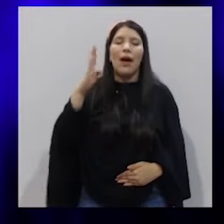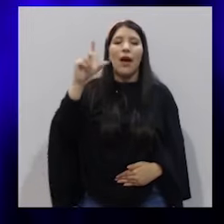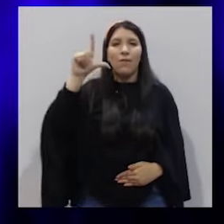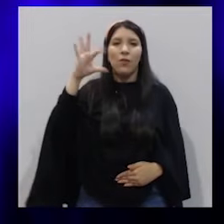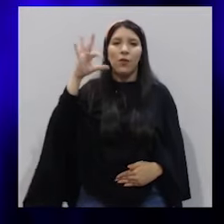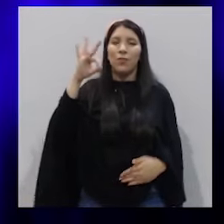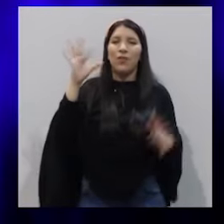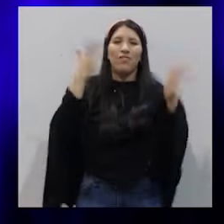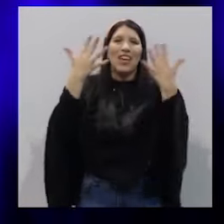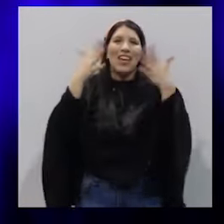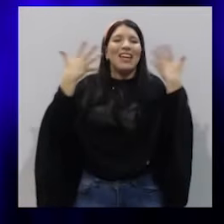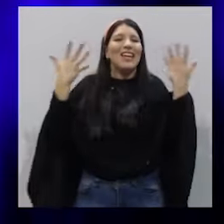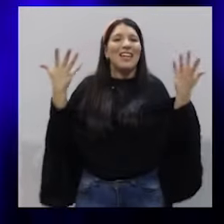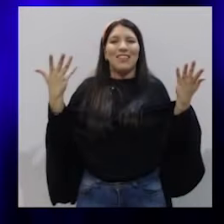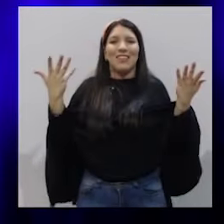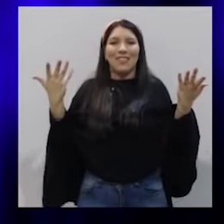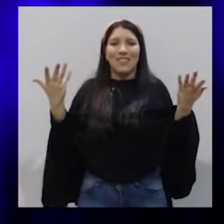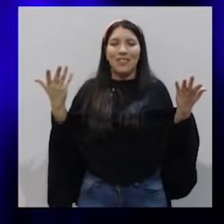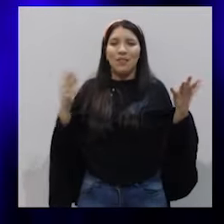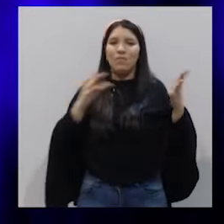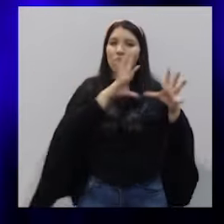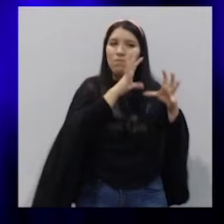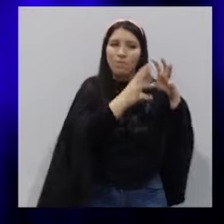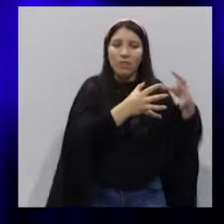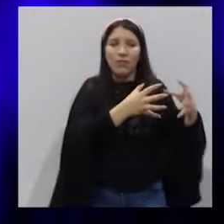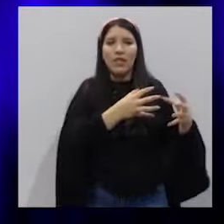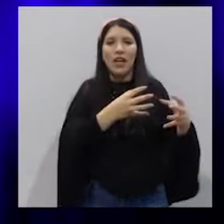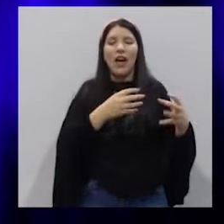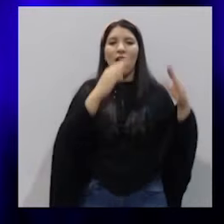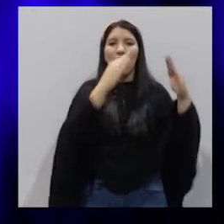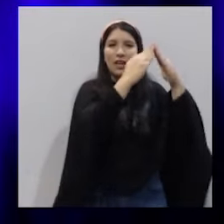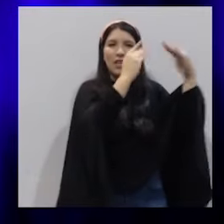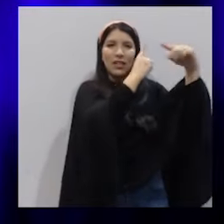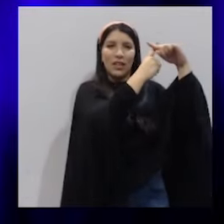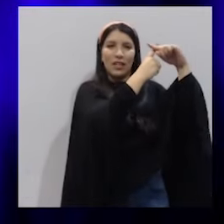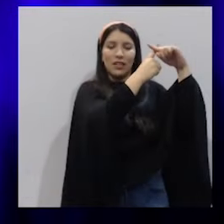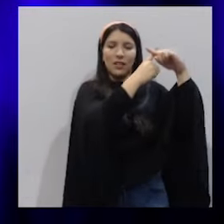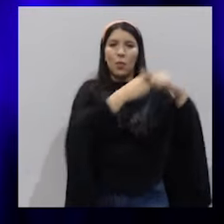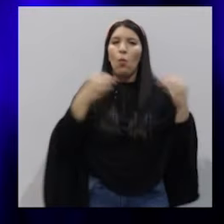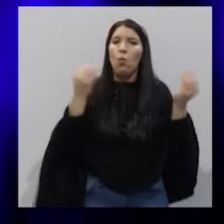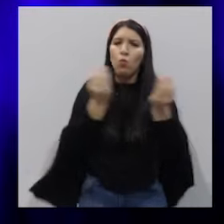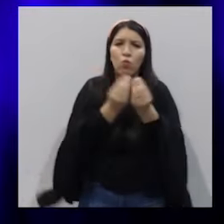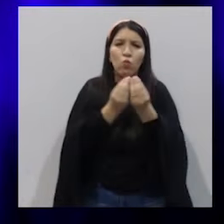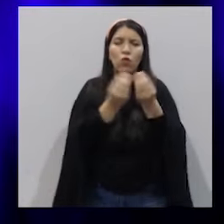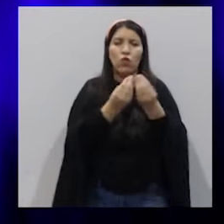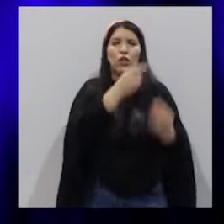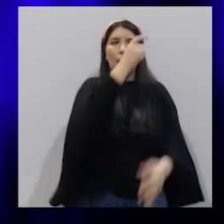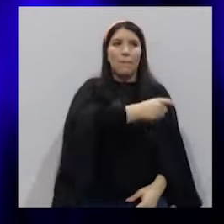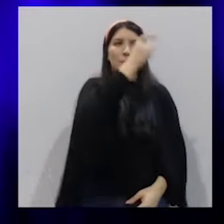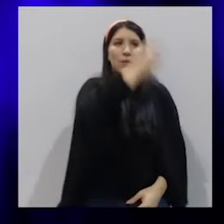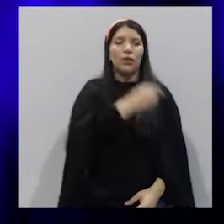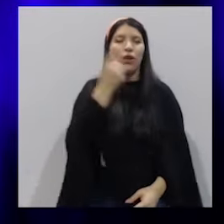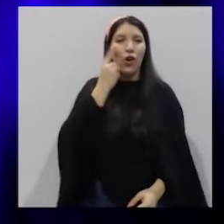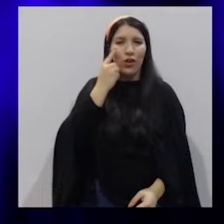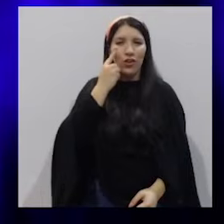en donde mucha gente conocía a jesús y se incorporaba al reino del señor y vemos allí